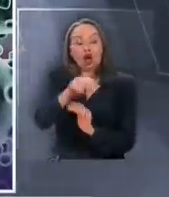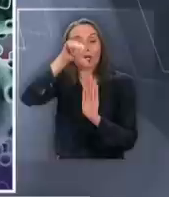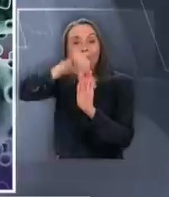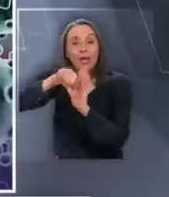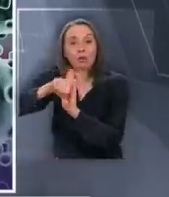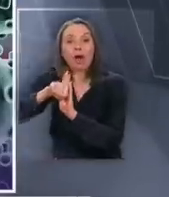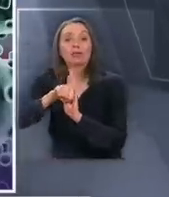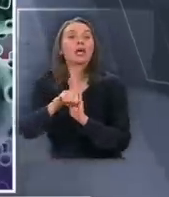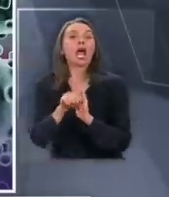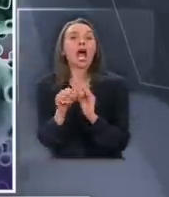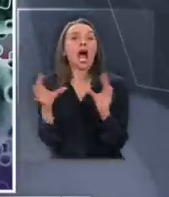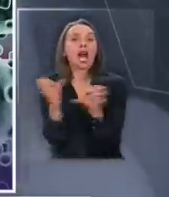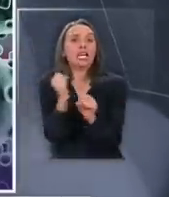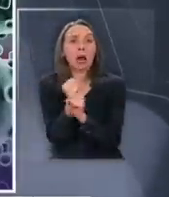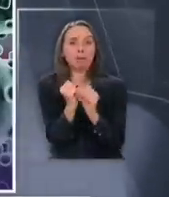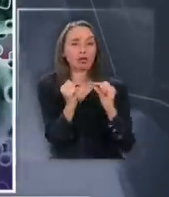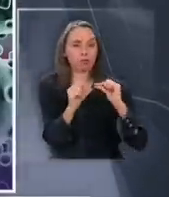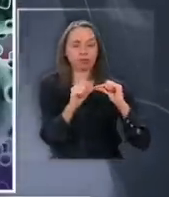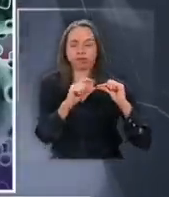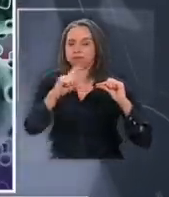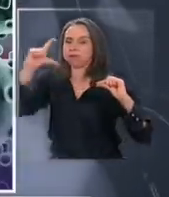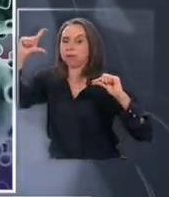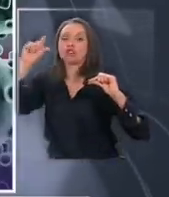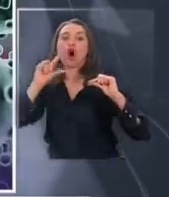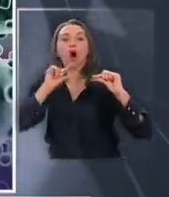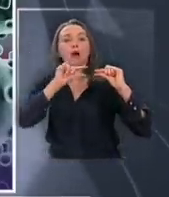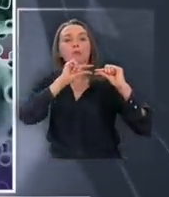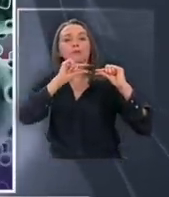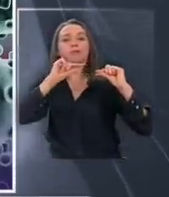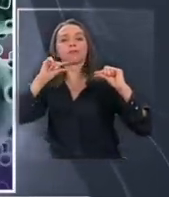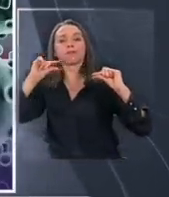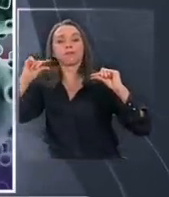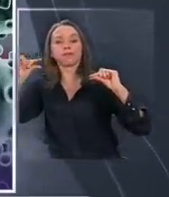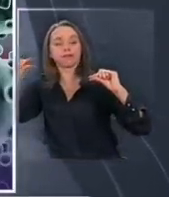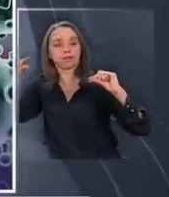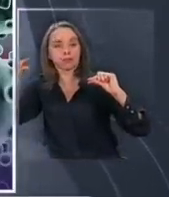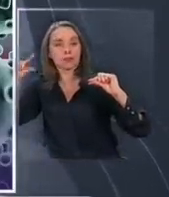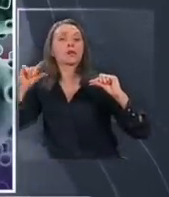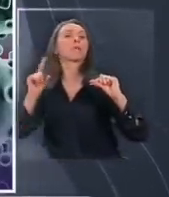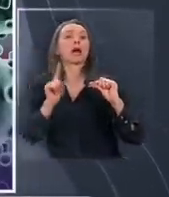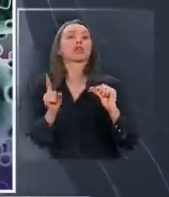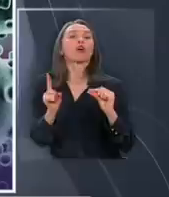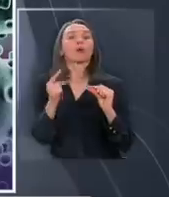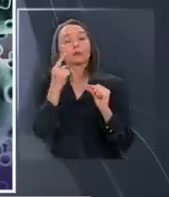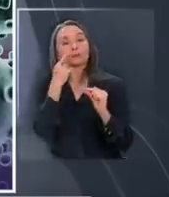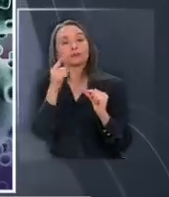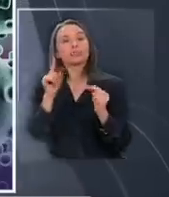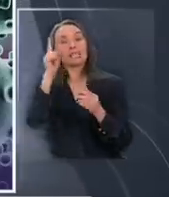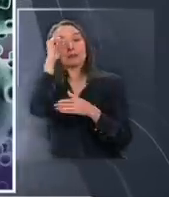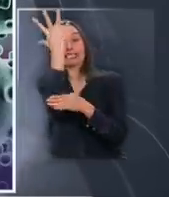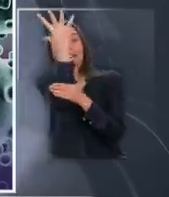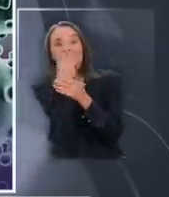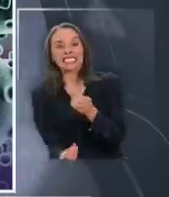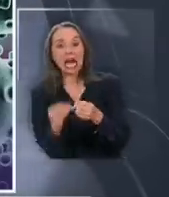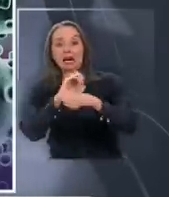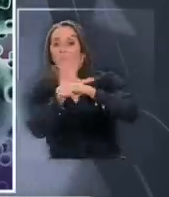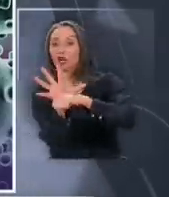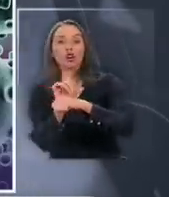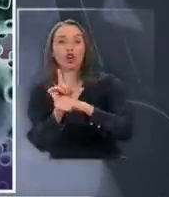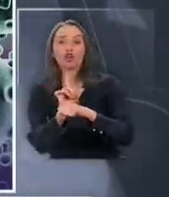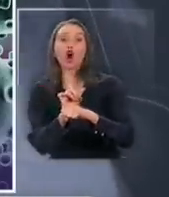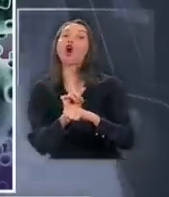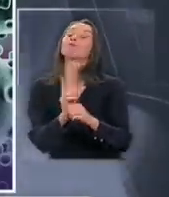la velocidad de propagación, pero sin decapitar del todo este brote, sino solo